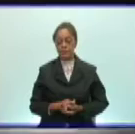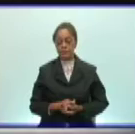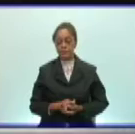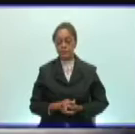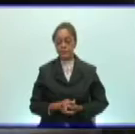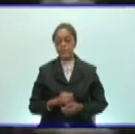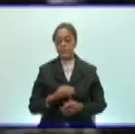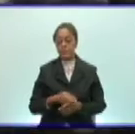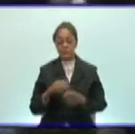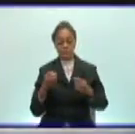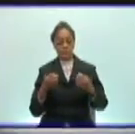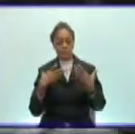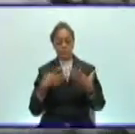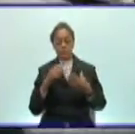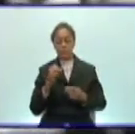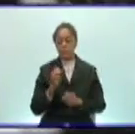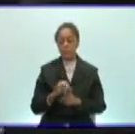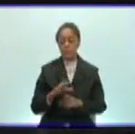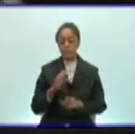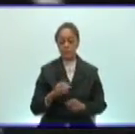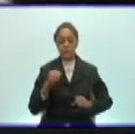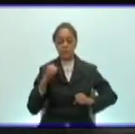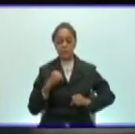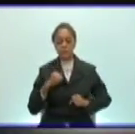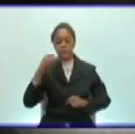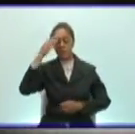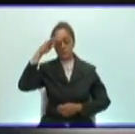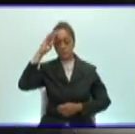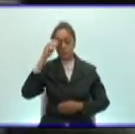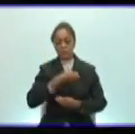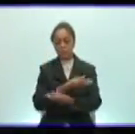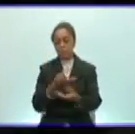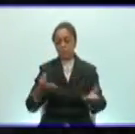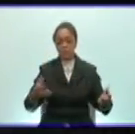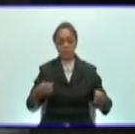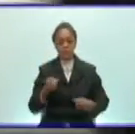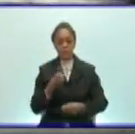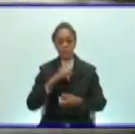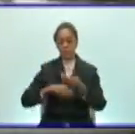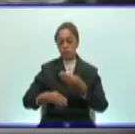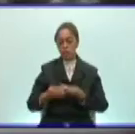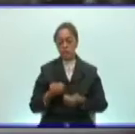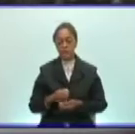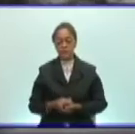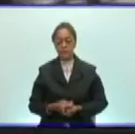Tras la sorpresa inicial, las fuerzas cubanas despliegan su contraofensiva.